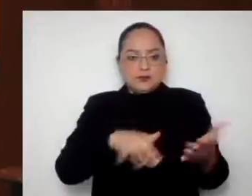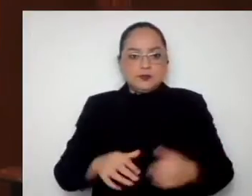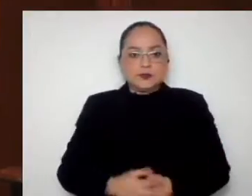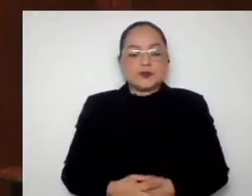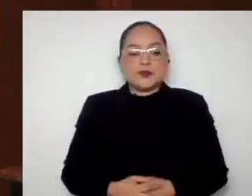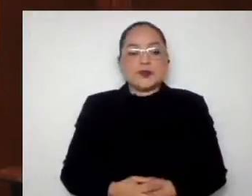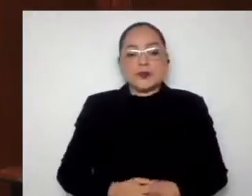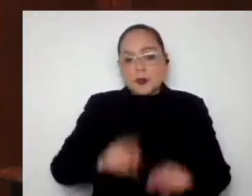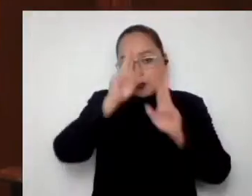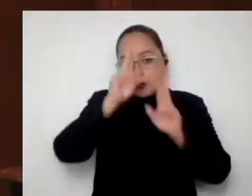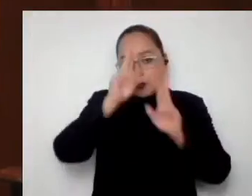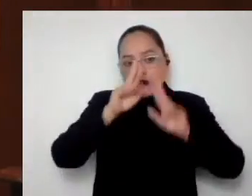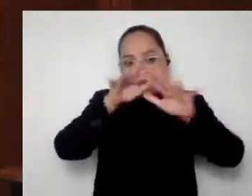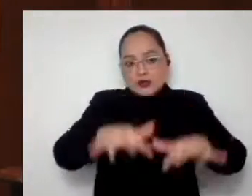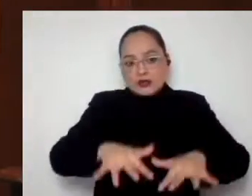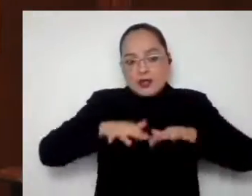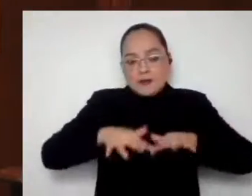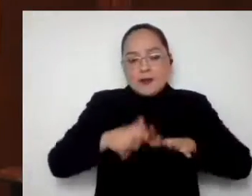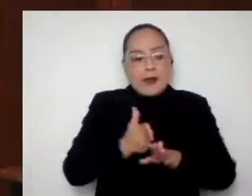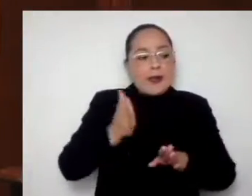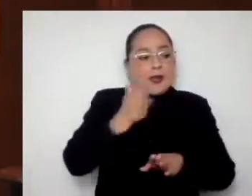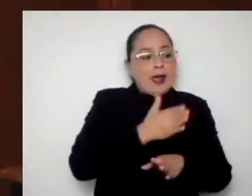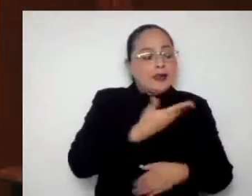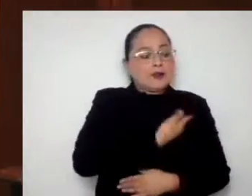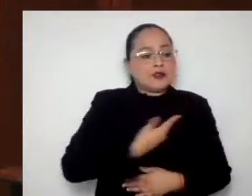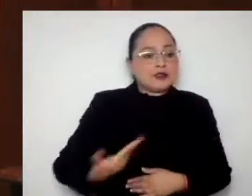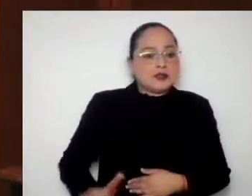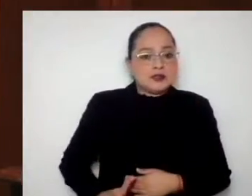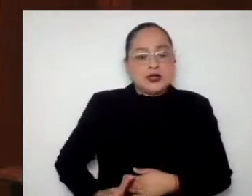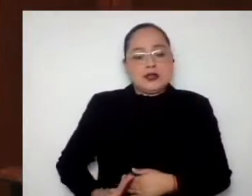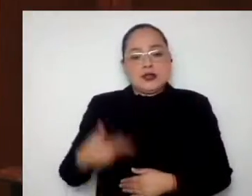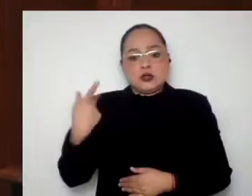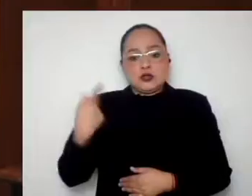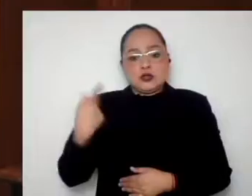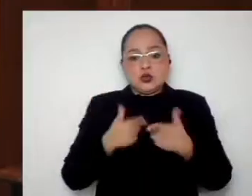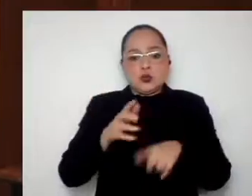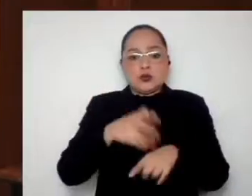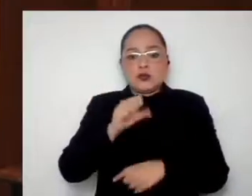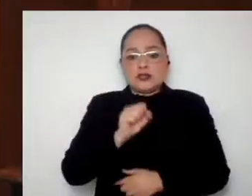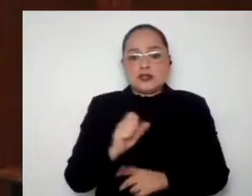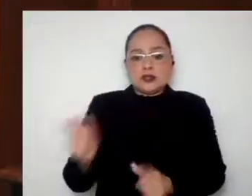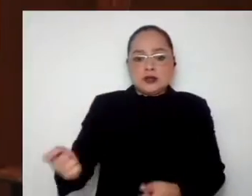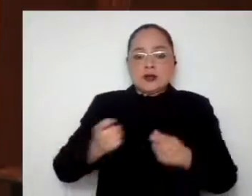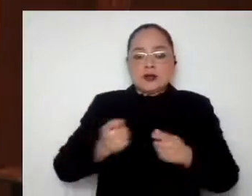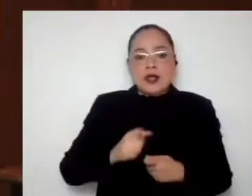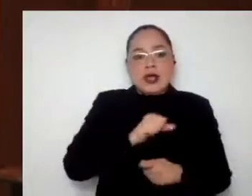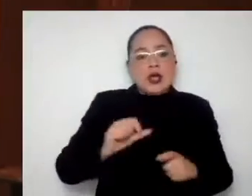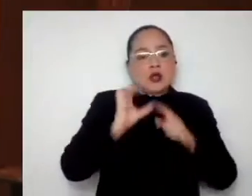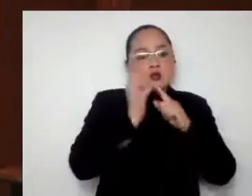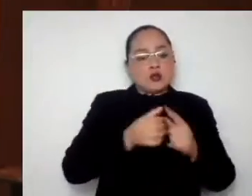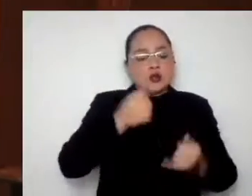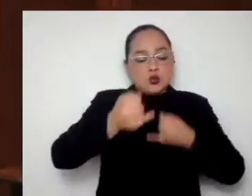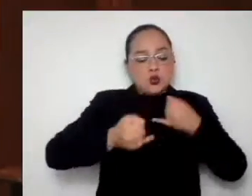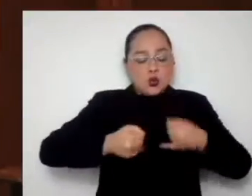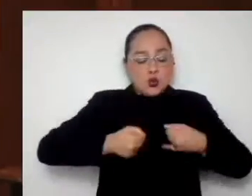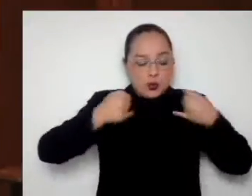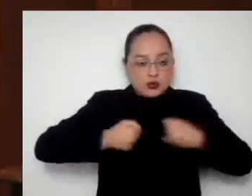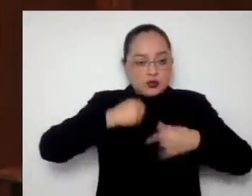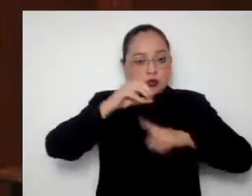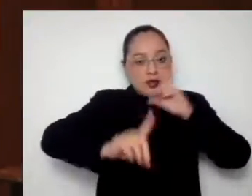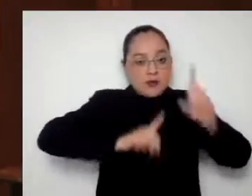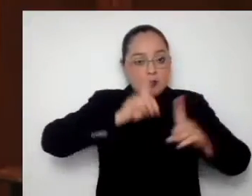Honorable Asamblea, por acuerdo a la presidencia de la legislatura, fue remitida a la Comisión de la Juventud y del Deporte para su estudio y